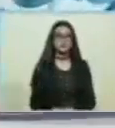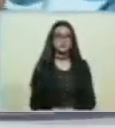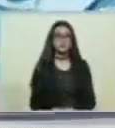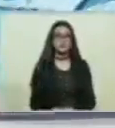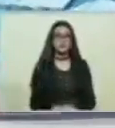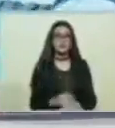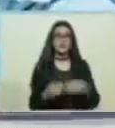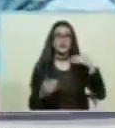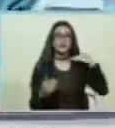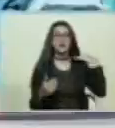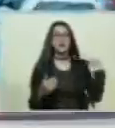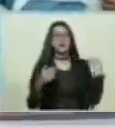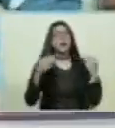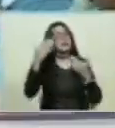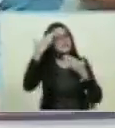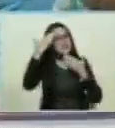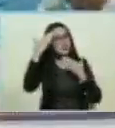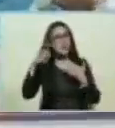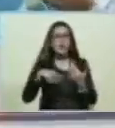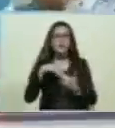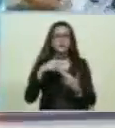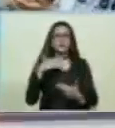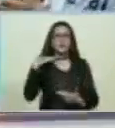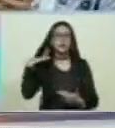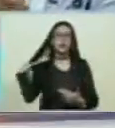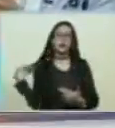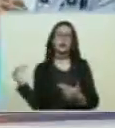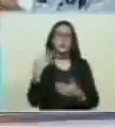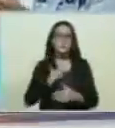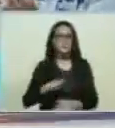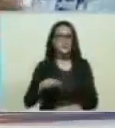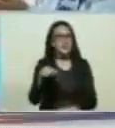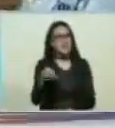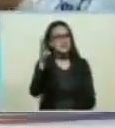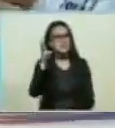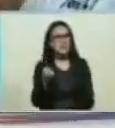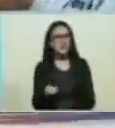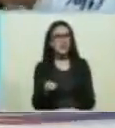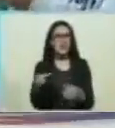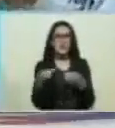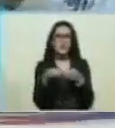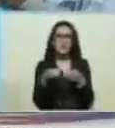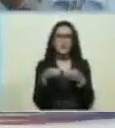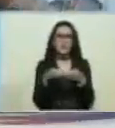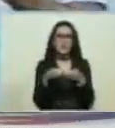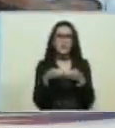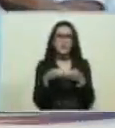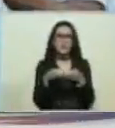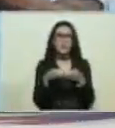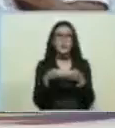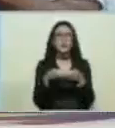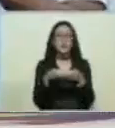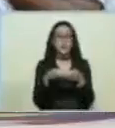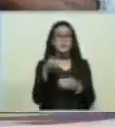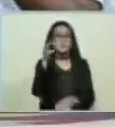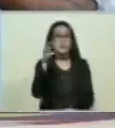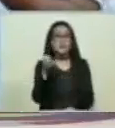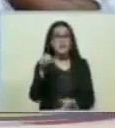Un saludo revolucionario, presidente, desde aquí, desde Petare, desde el núcleo endógeno Antonio José de